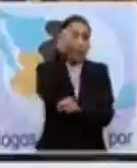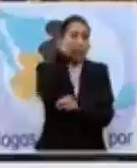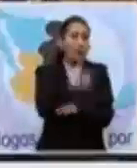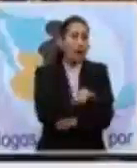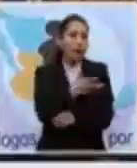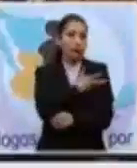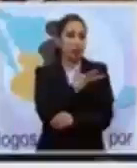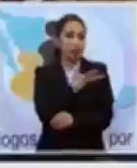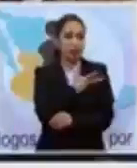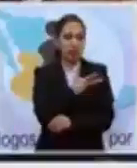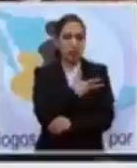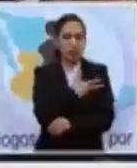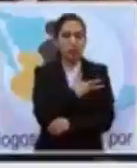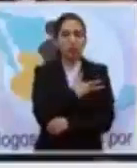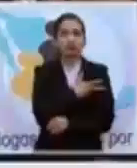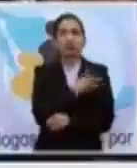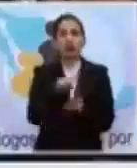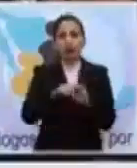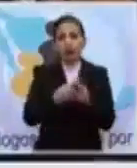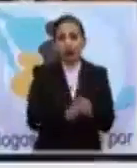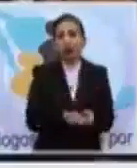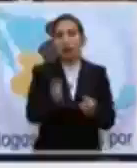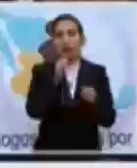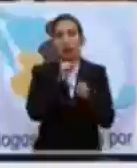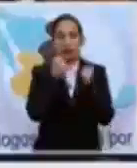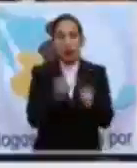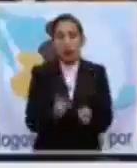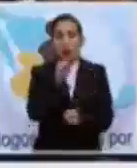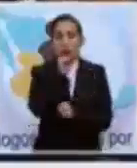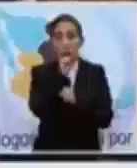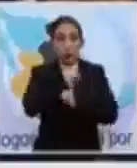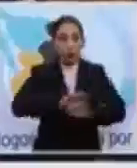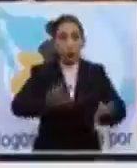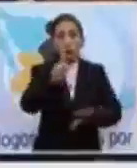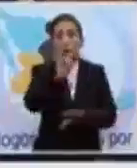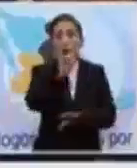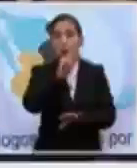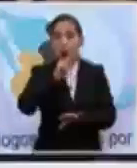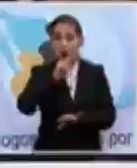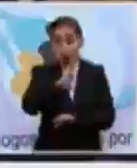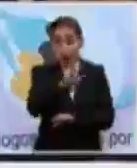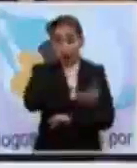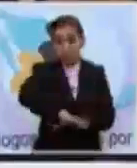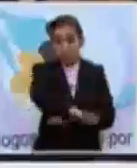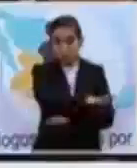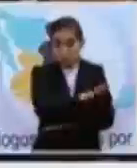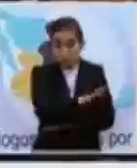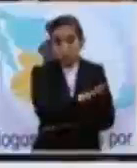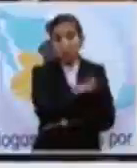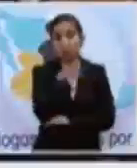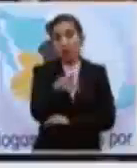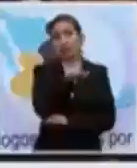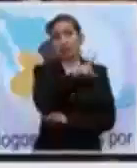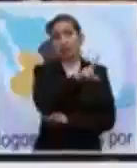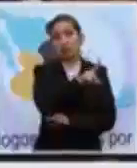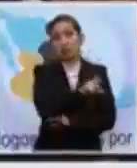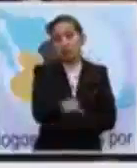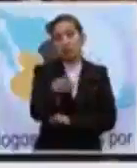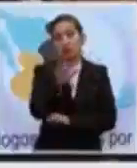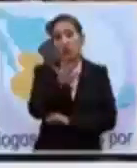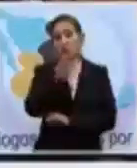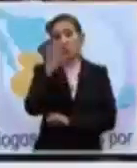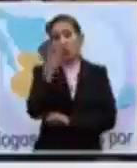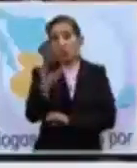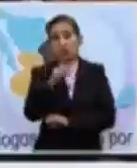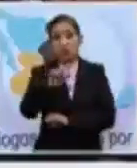tener el inicio del Seguro Popular, y que ha hecho que hoy 57,